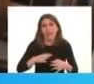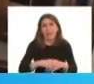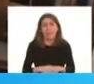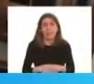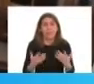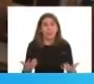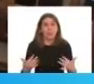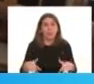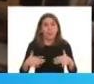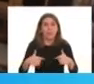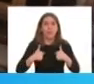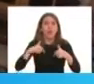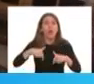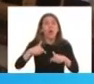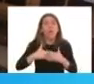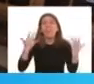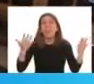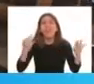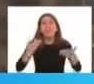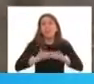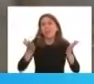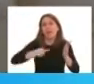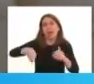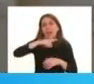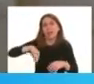Hoy es un día especial para todos nosotros,